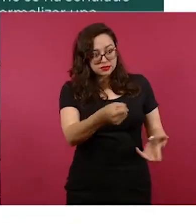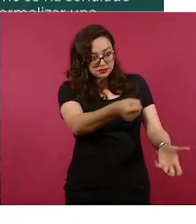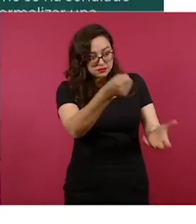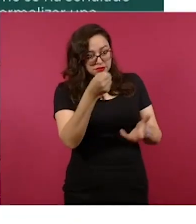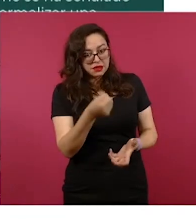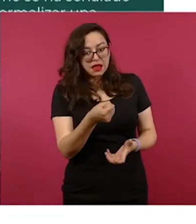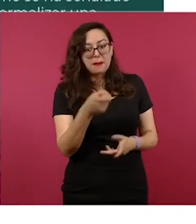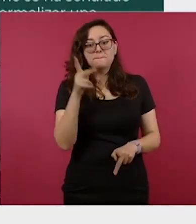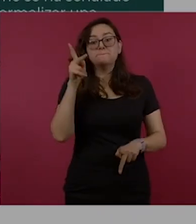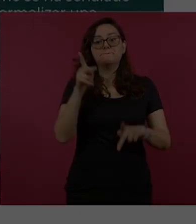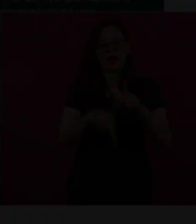contempla ninguna expropiación de recursos